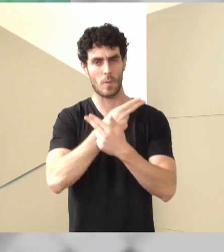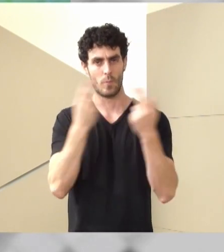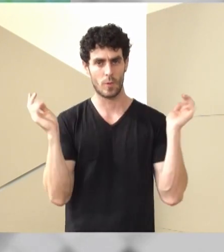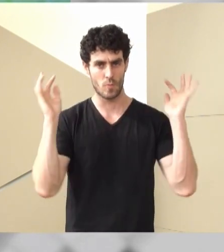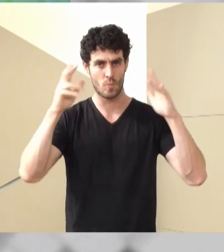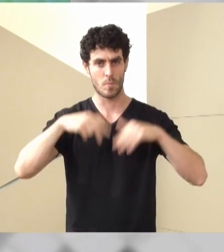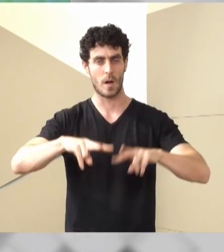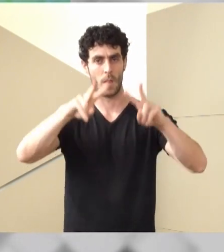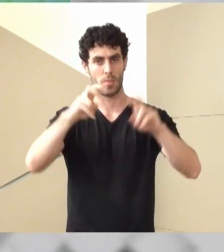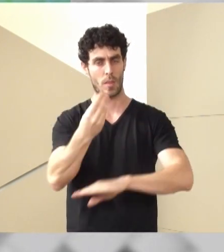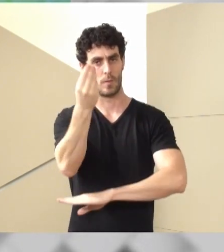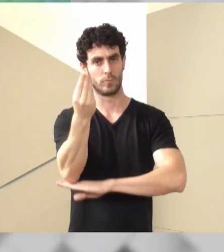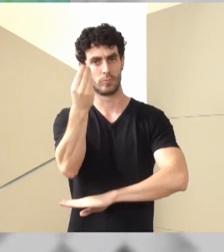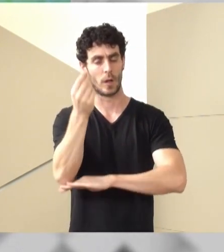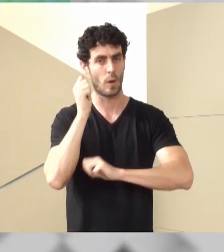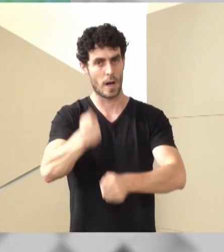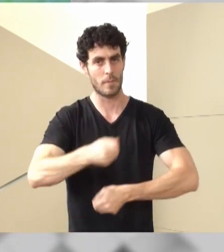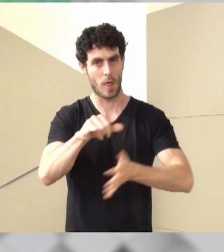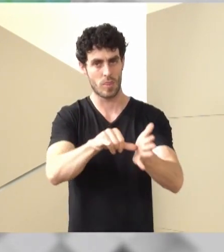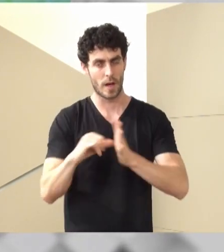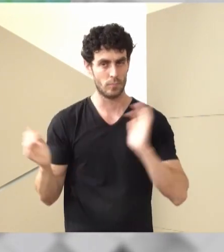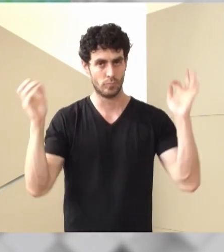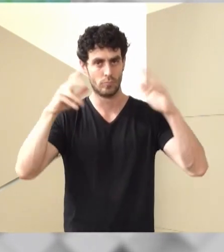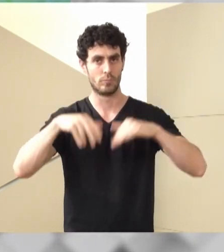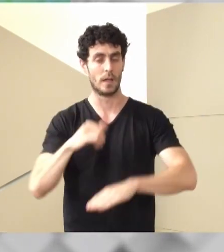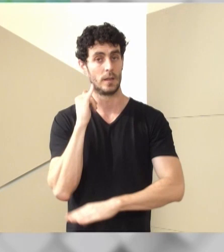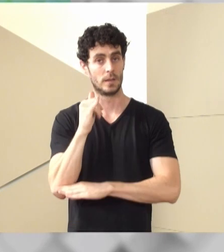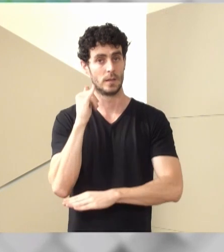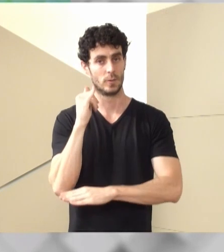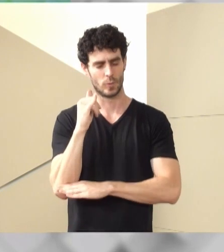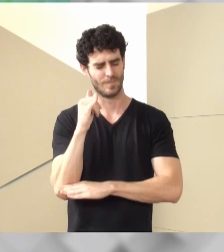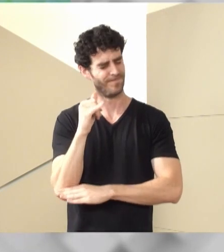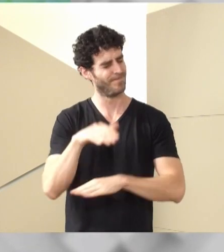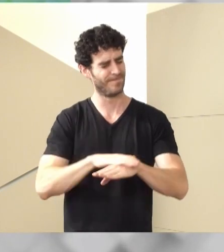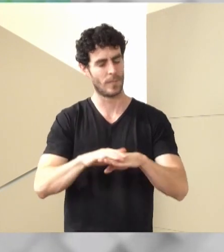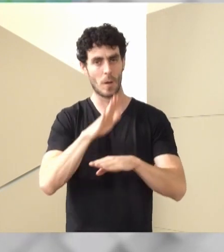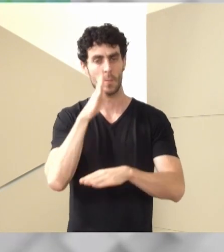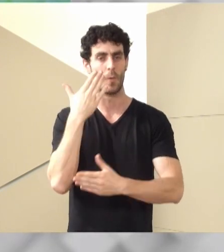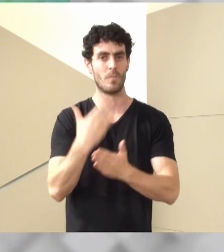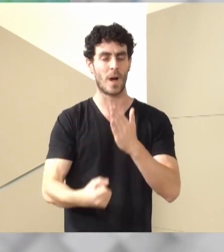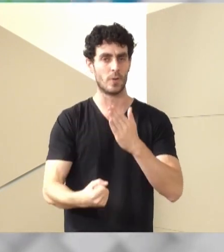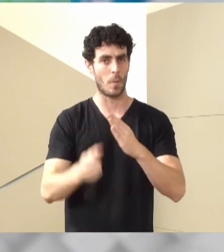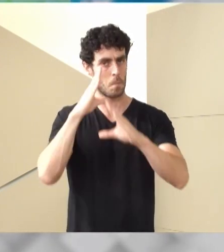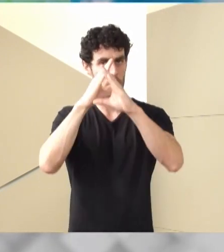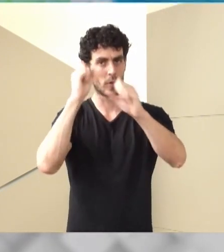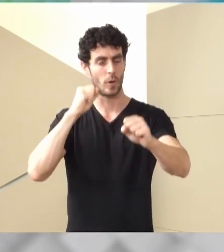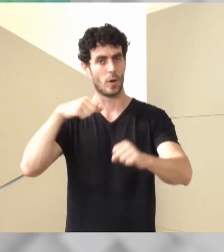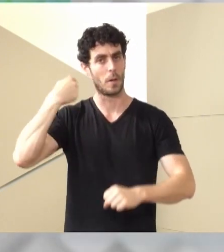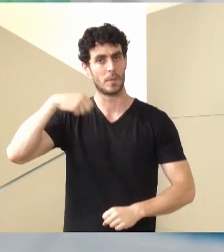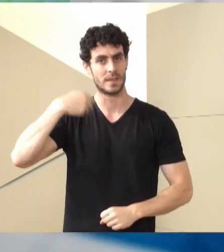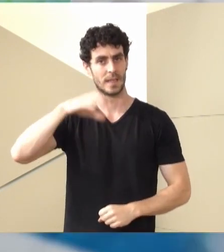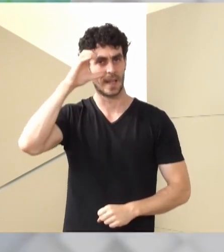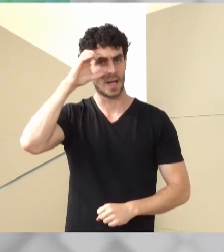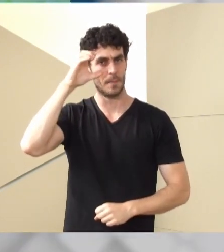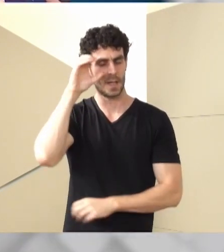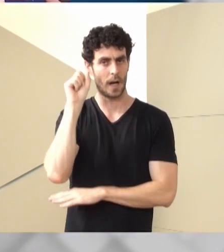en torno a la estatua del Labrador. El Instituto Armado se ha disculpado por un fallo de protocolo que ha hecho que el presidente Capellán no se incorporase